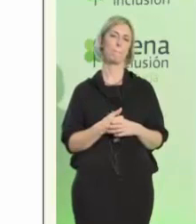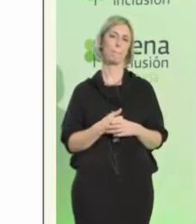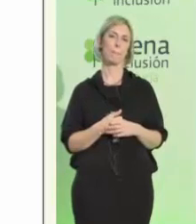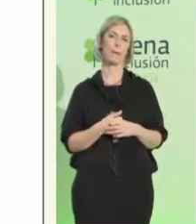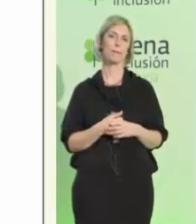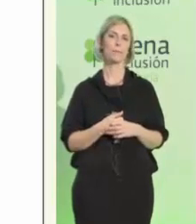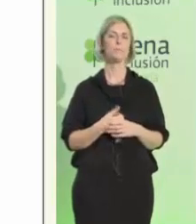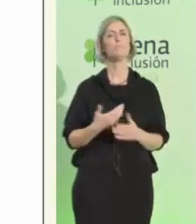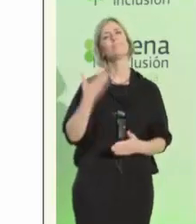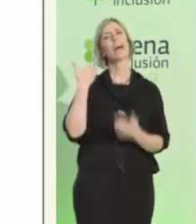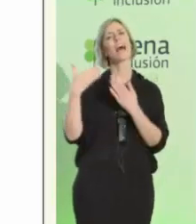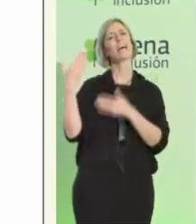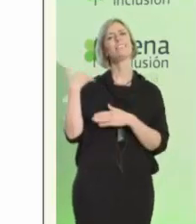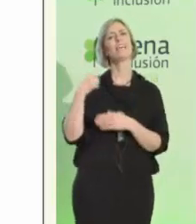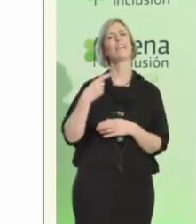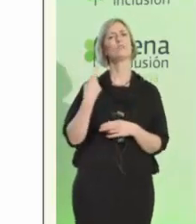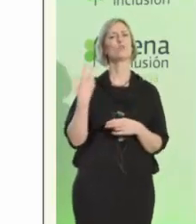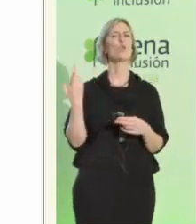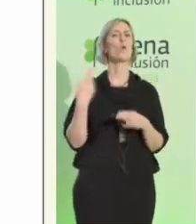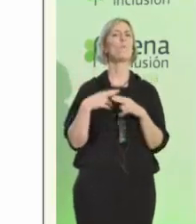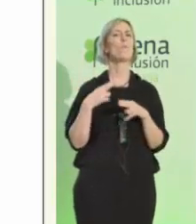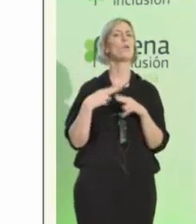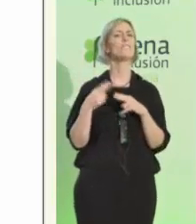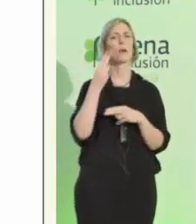Antes no se hablaba de políticas públicas,